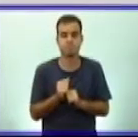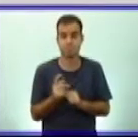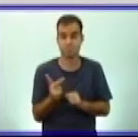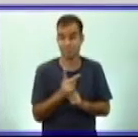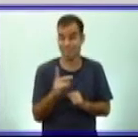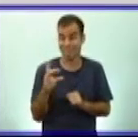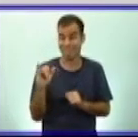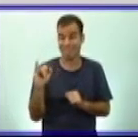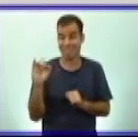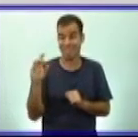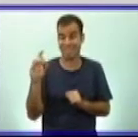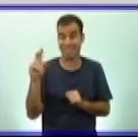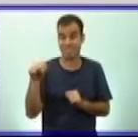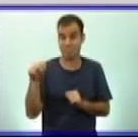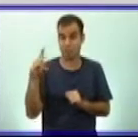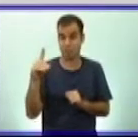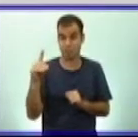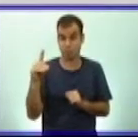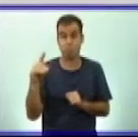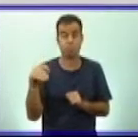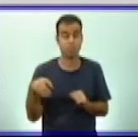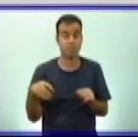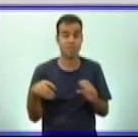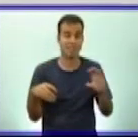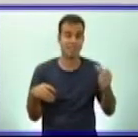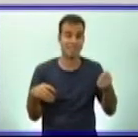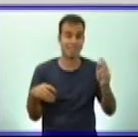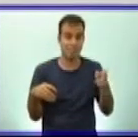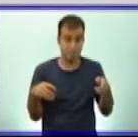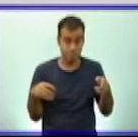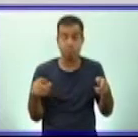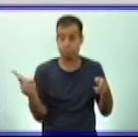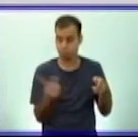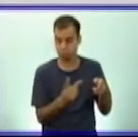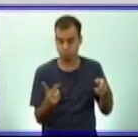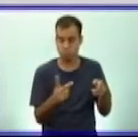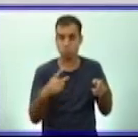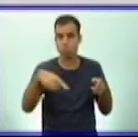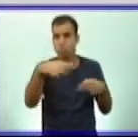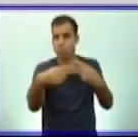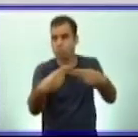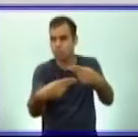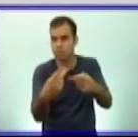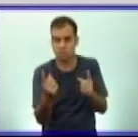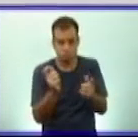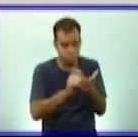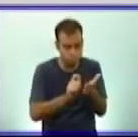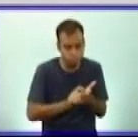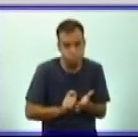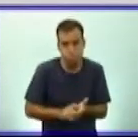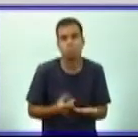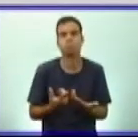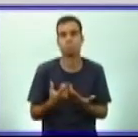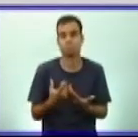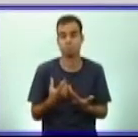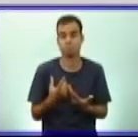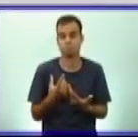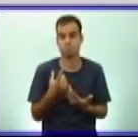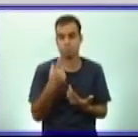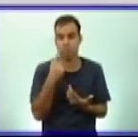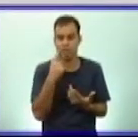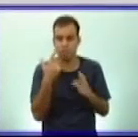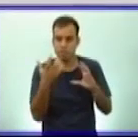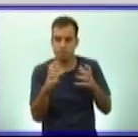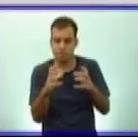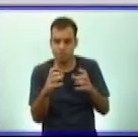ese resumen que yo pedí que realizara, ustedes deben haber anotado que las oscilaciones en este circuito pueden